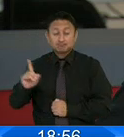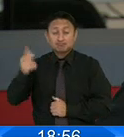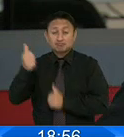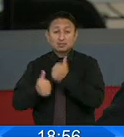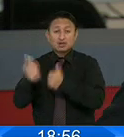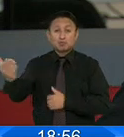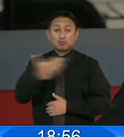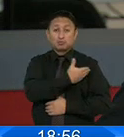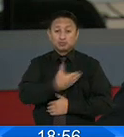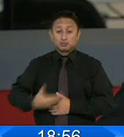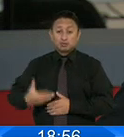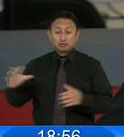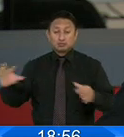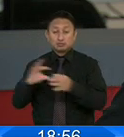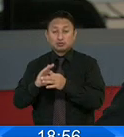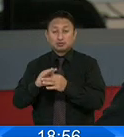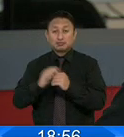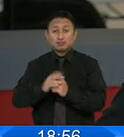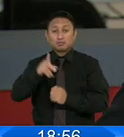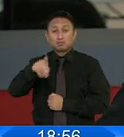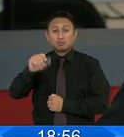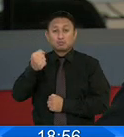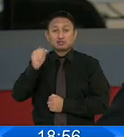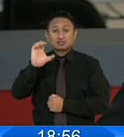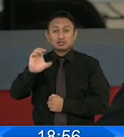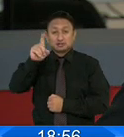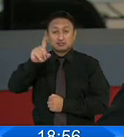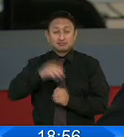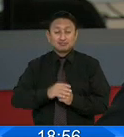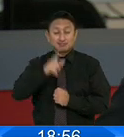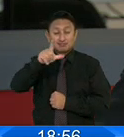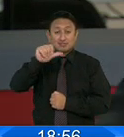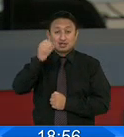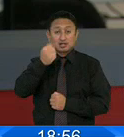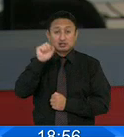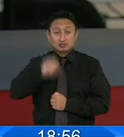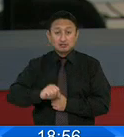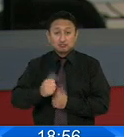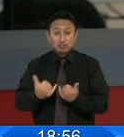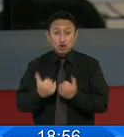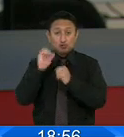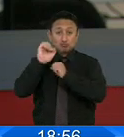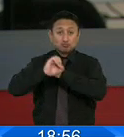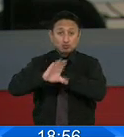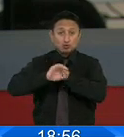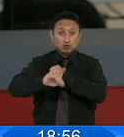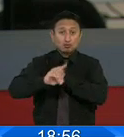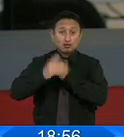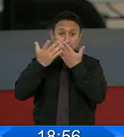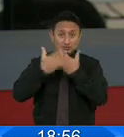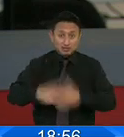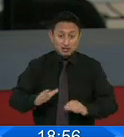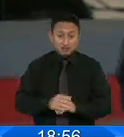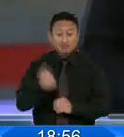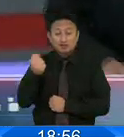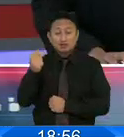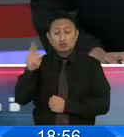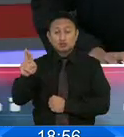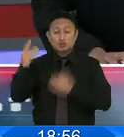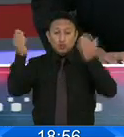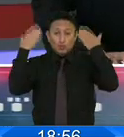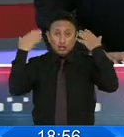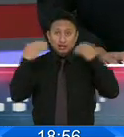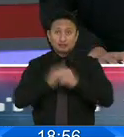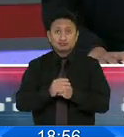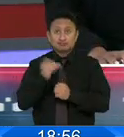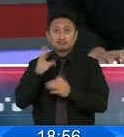por la Alianza Creo Partido Social Cristiano, Guillermo Lasso, realiza su campaña de cierre en el suroeste de Guayaquil. Ahí se